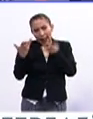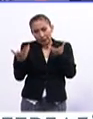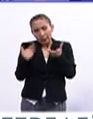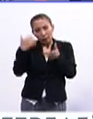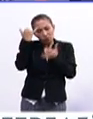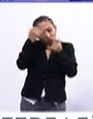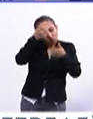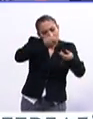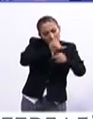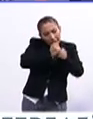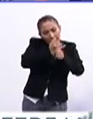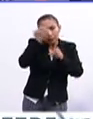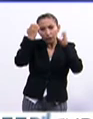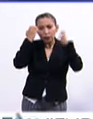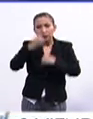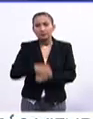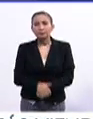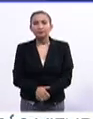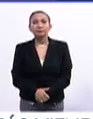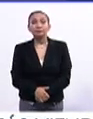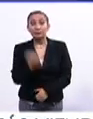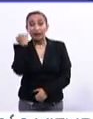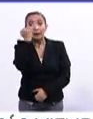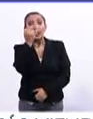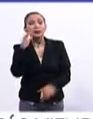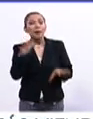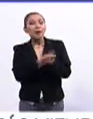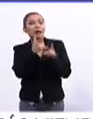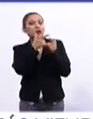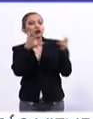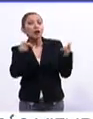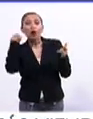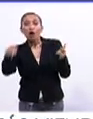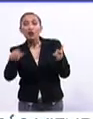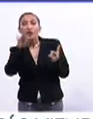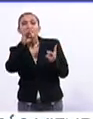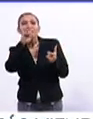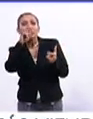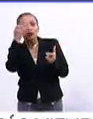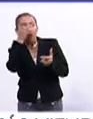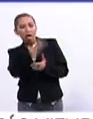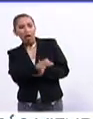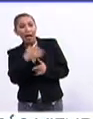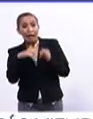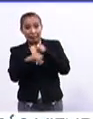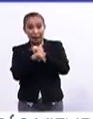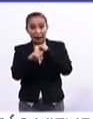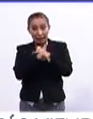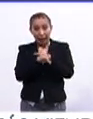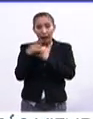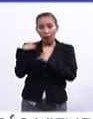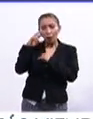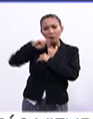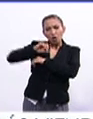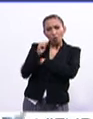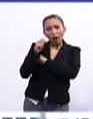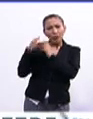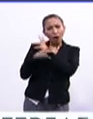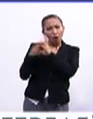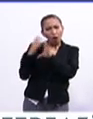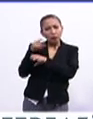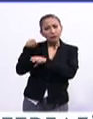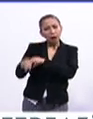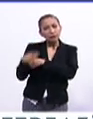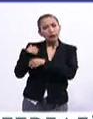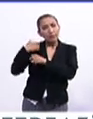la conceptualización de esta exposición. La idea es cambiar la historia a partir de la ficción. Las redes sociales, la nube y su materialidad